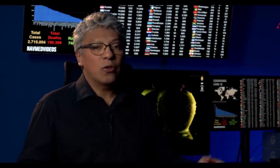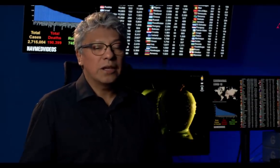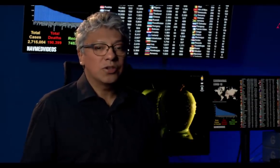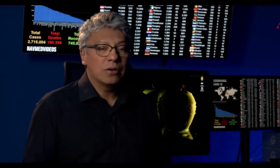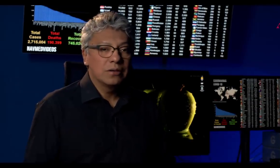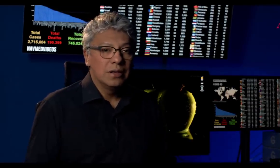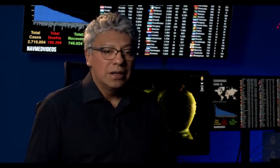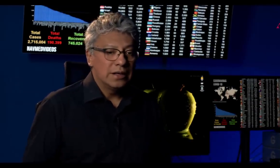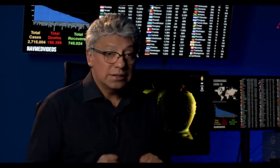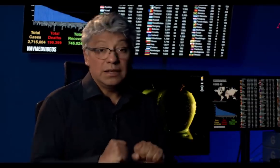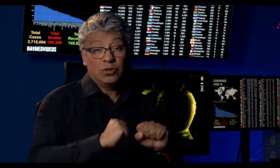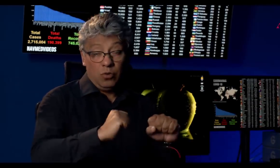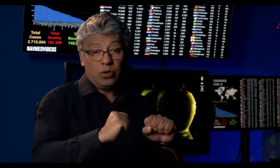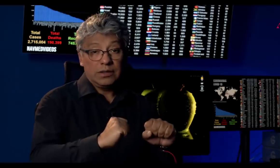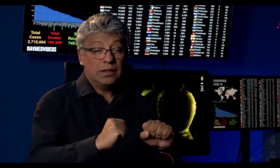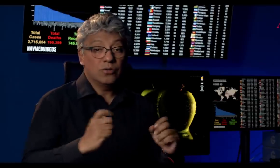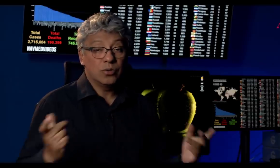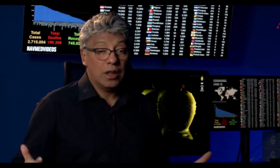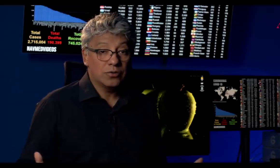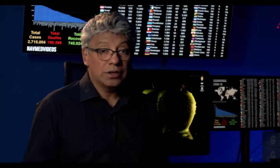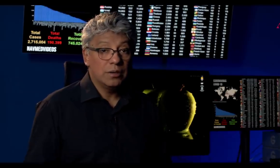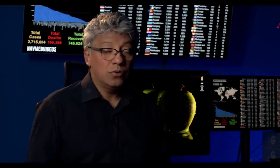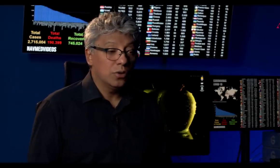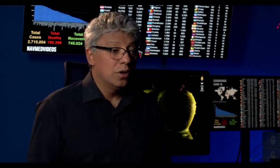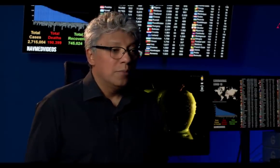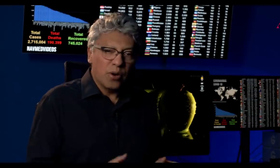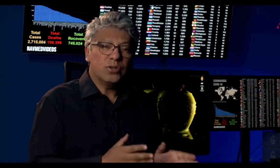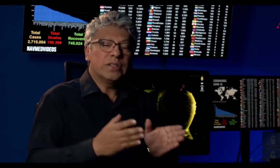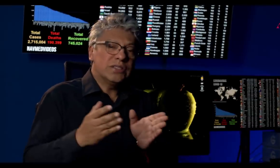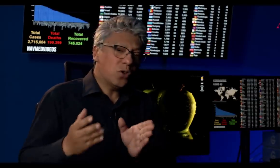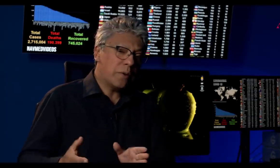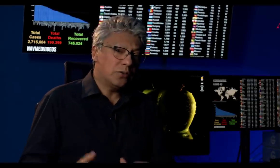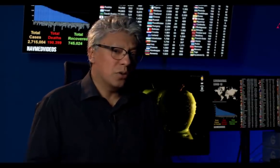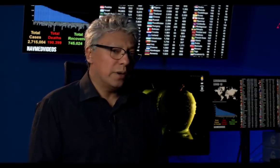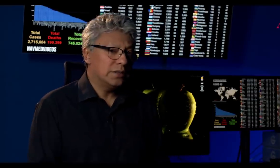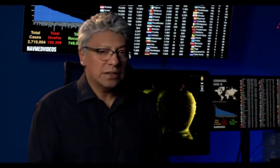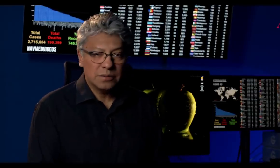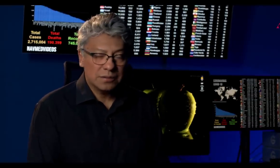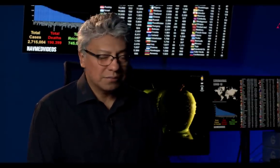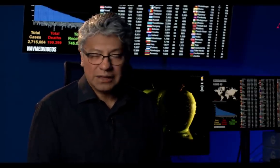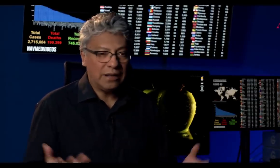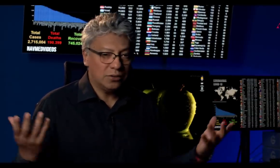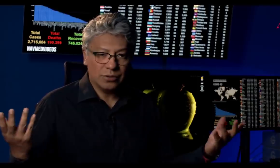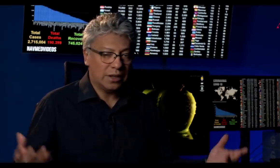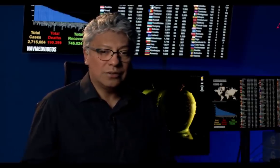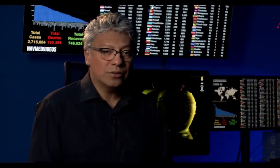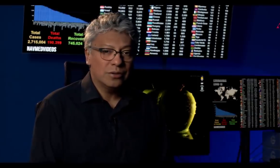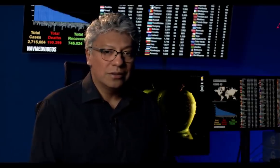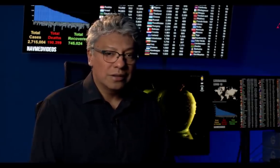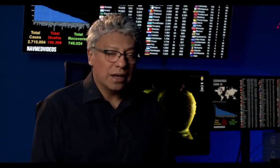El Estado-Nación. Ese es el escudo que tienen los ciudadanos en el mundo. Por eso les estorba a los globalistas